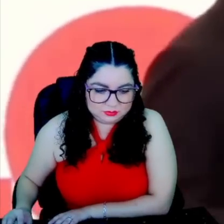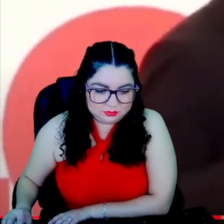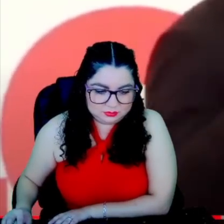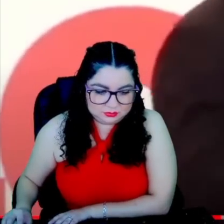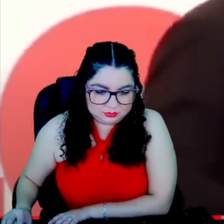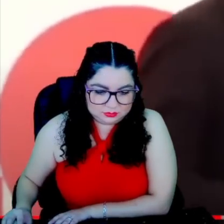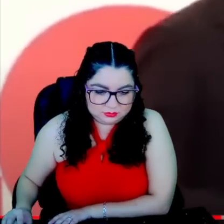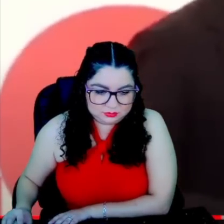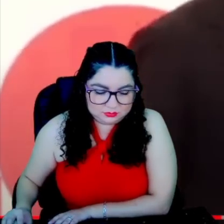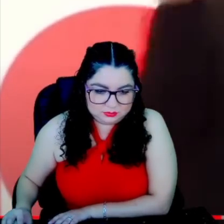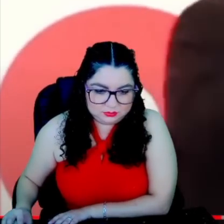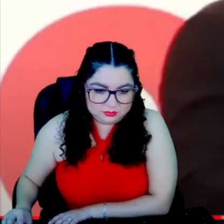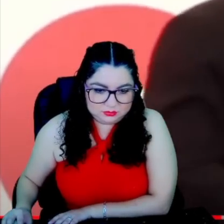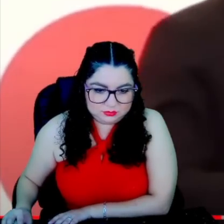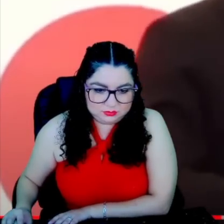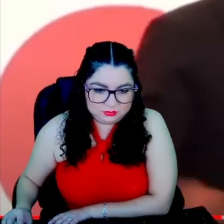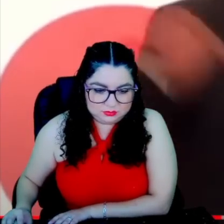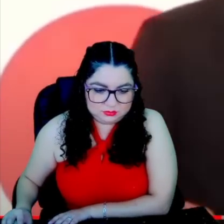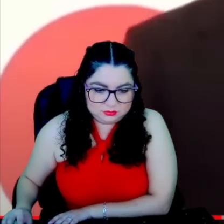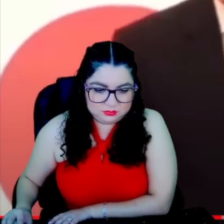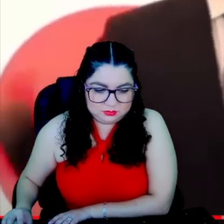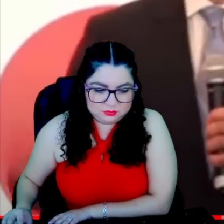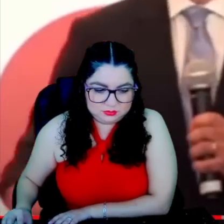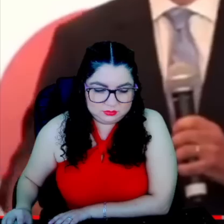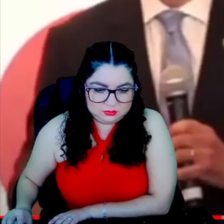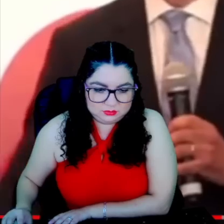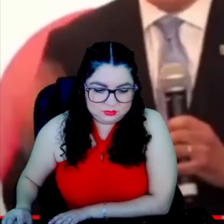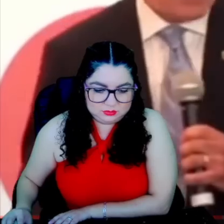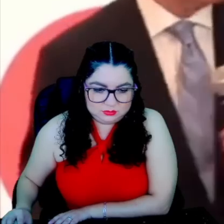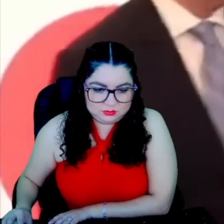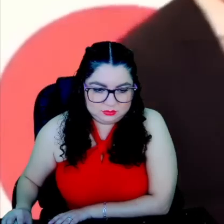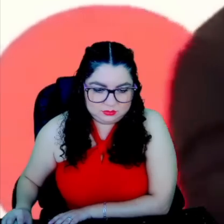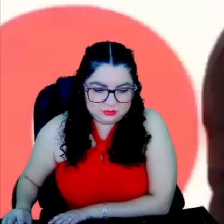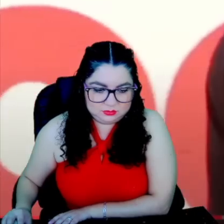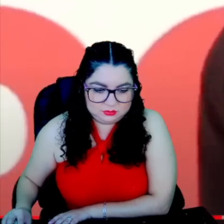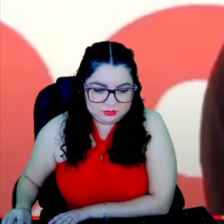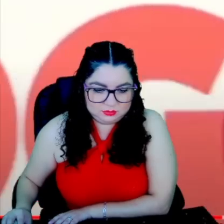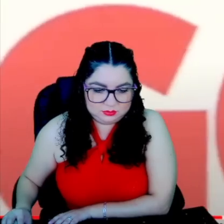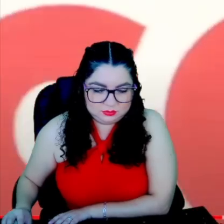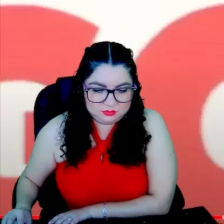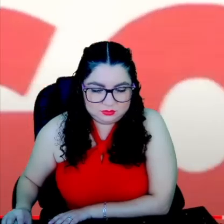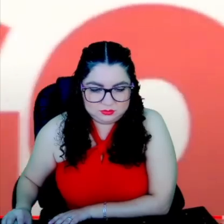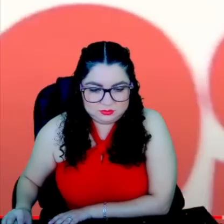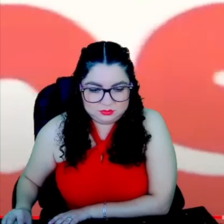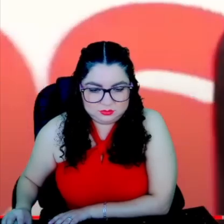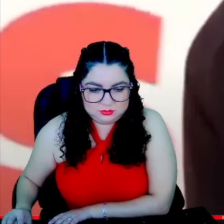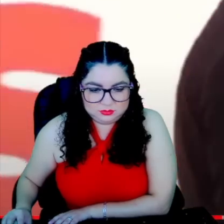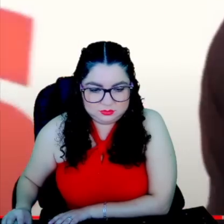queremos poner orden, Estado de Derecho, y los criminales en la cárcel, donde deben de estar y pagar por lo que han